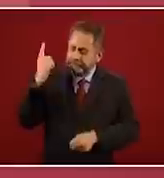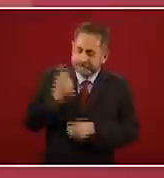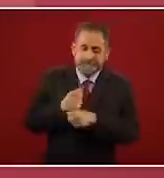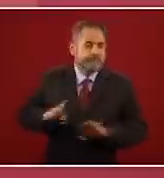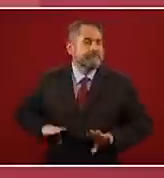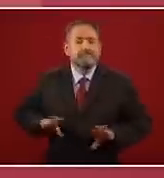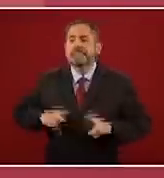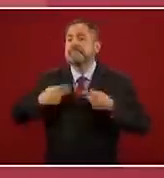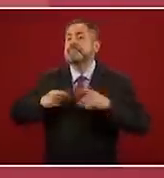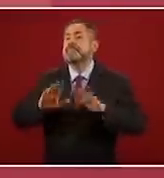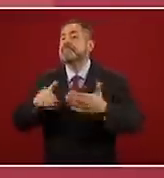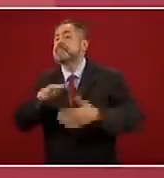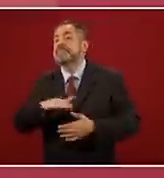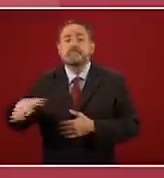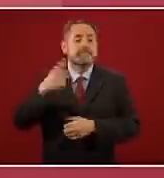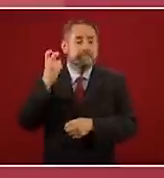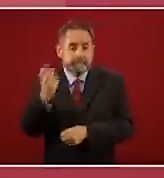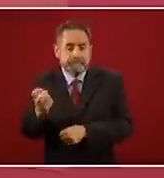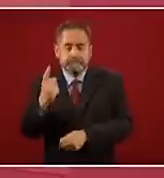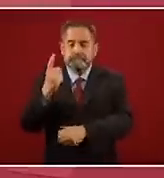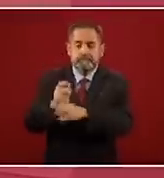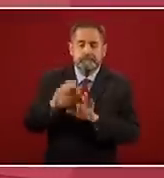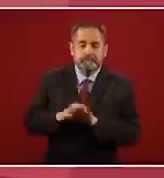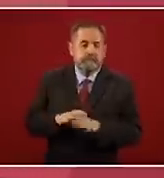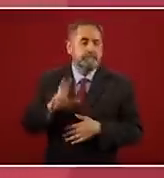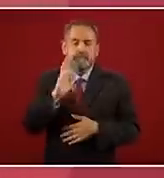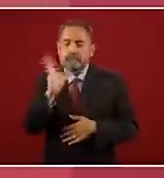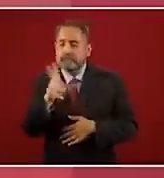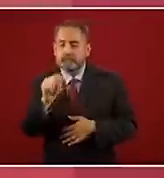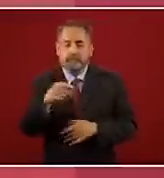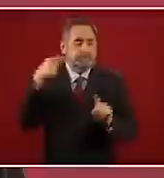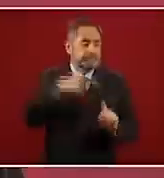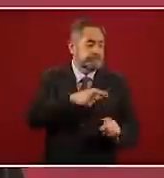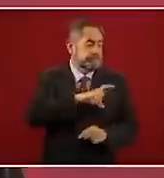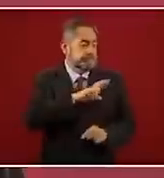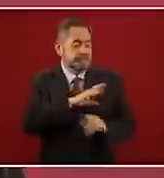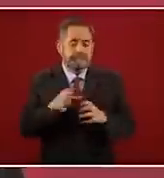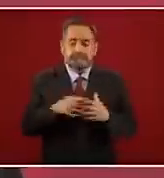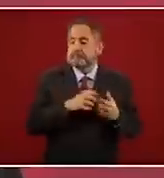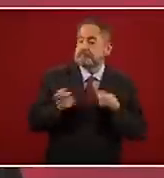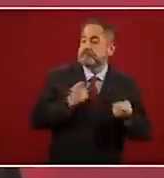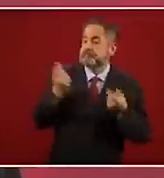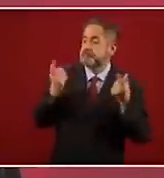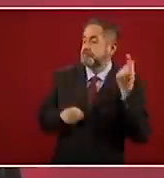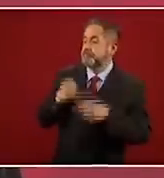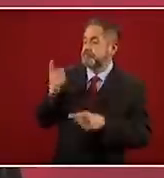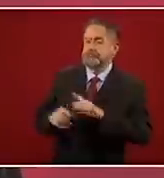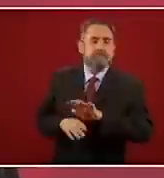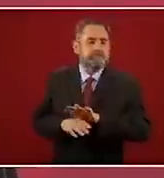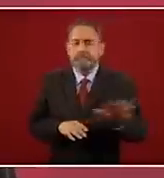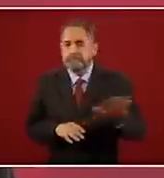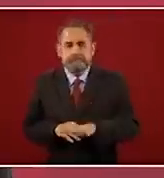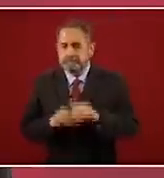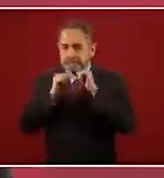general. Ya no son los particulares los que dominan en Pemex,